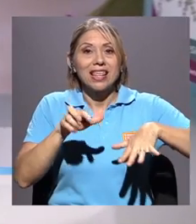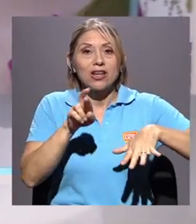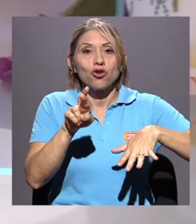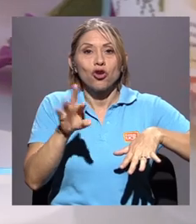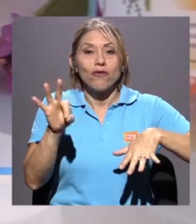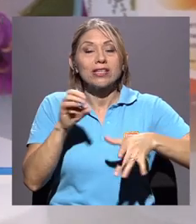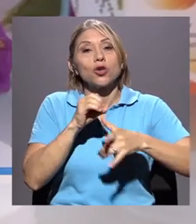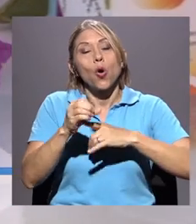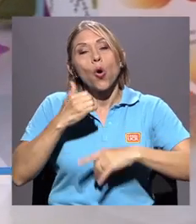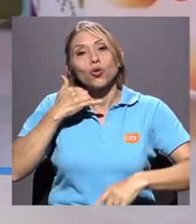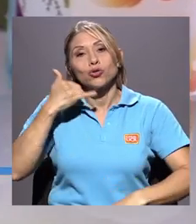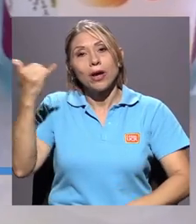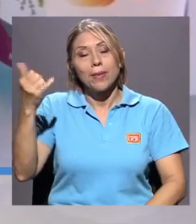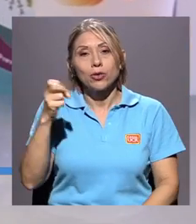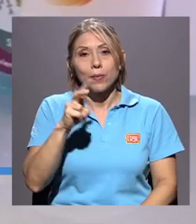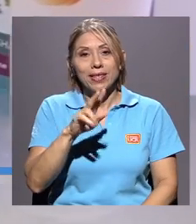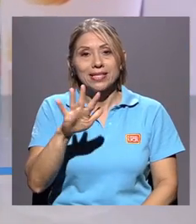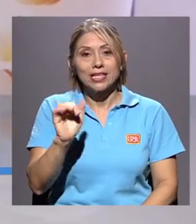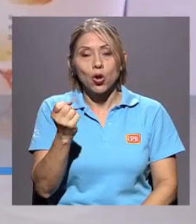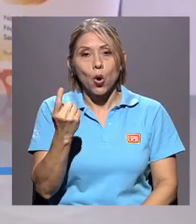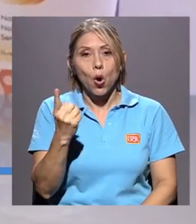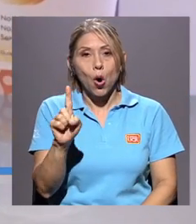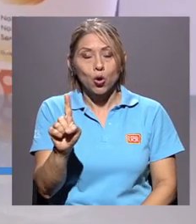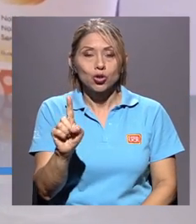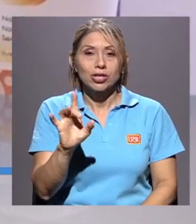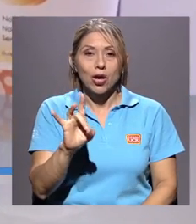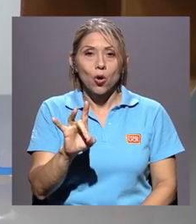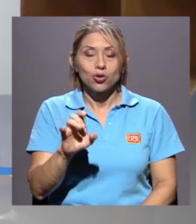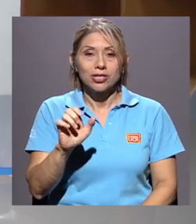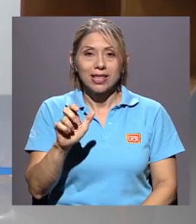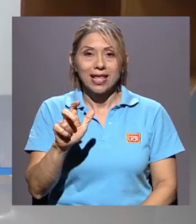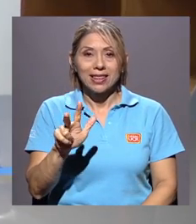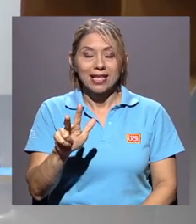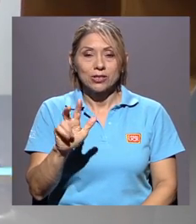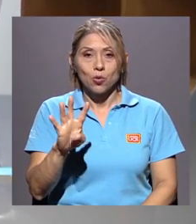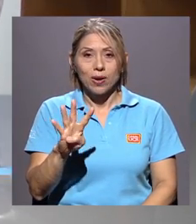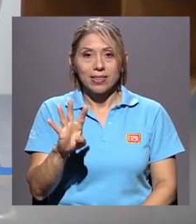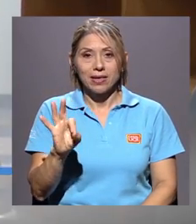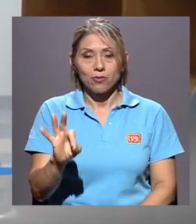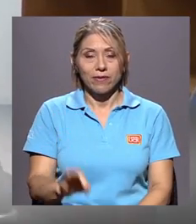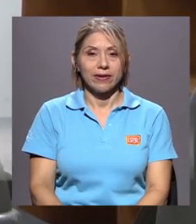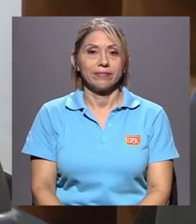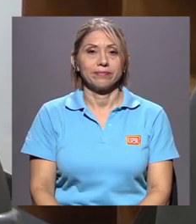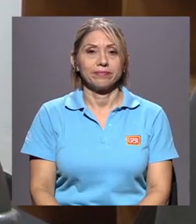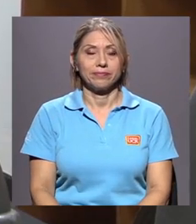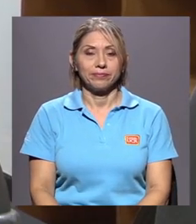bien llamando al teléfono 2511-8349.